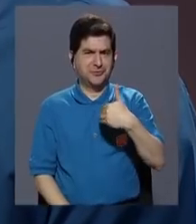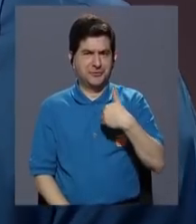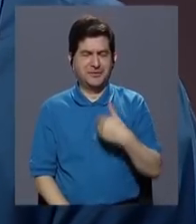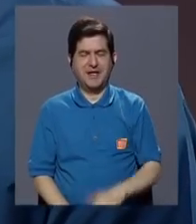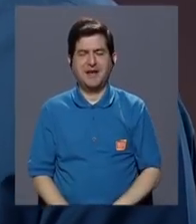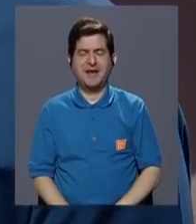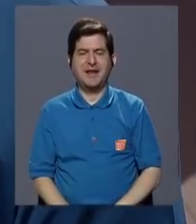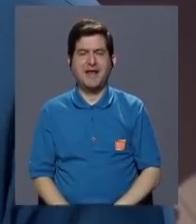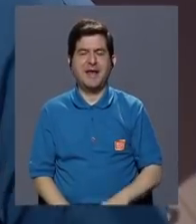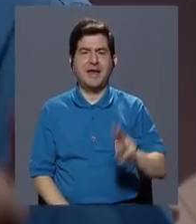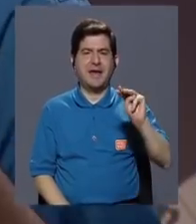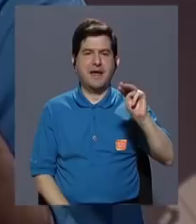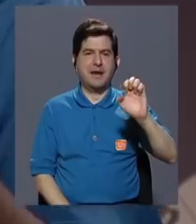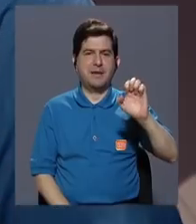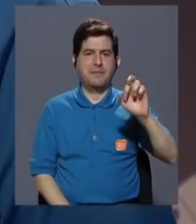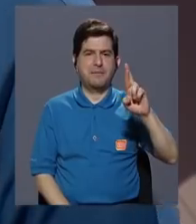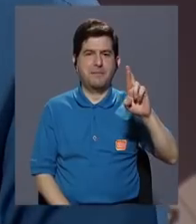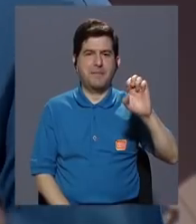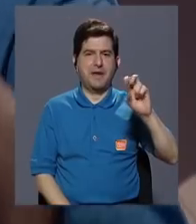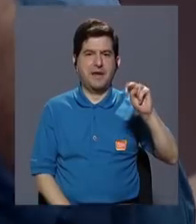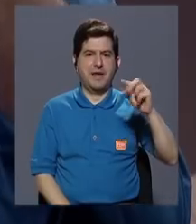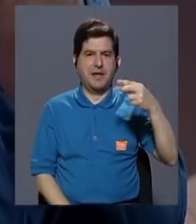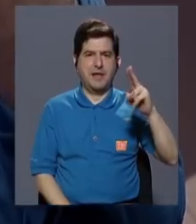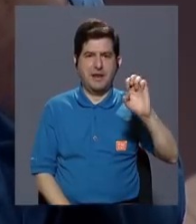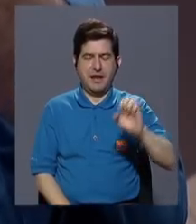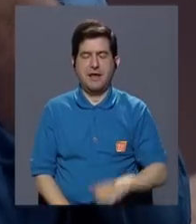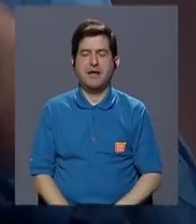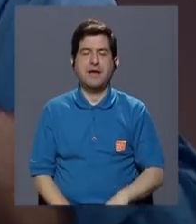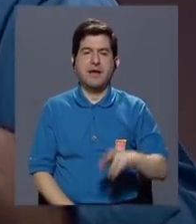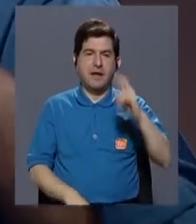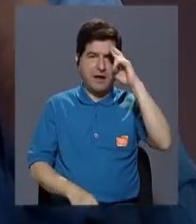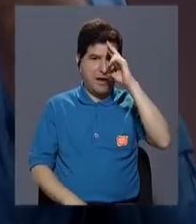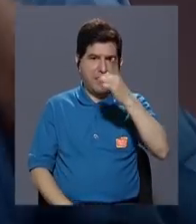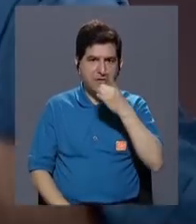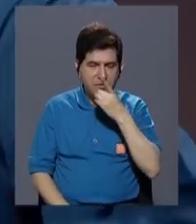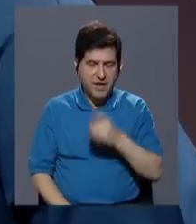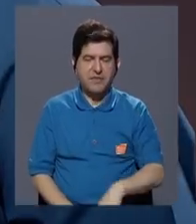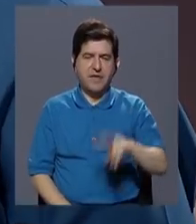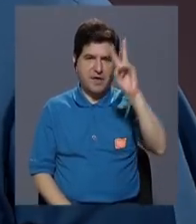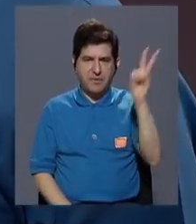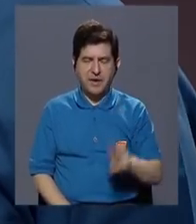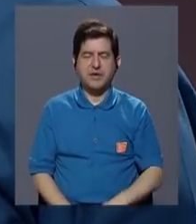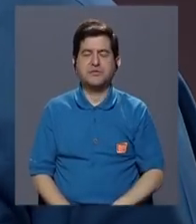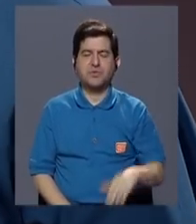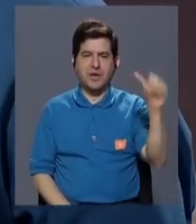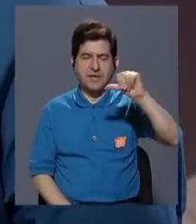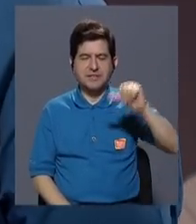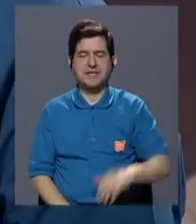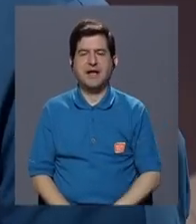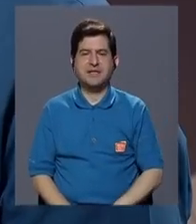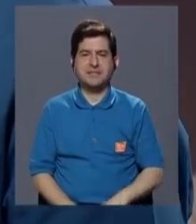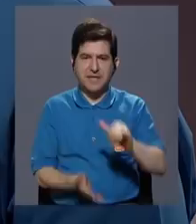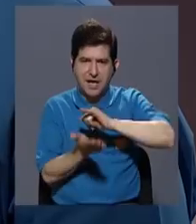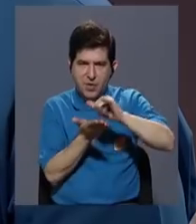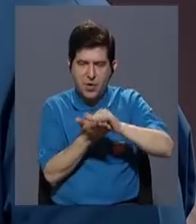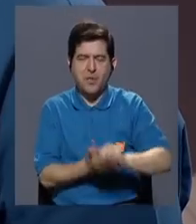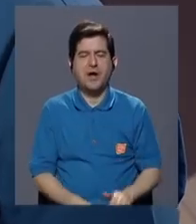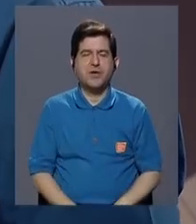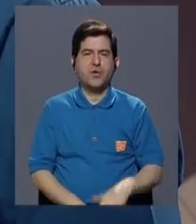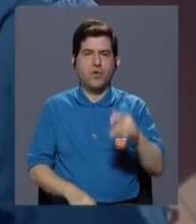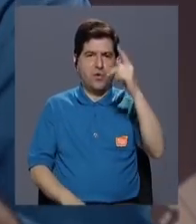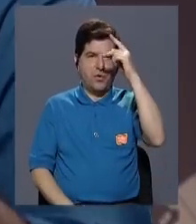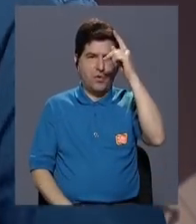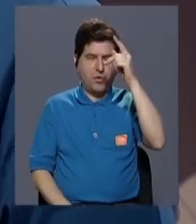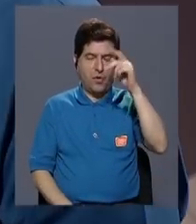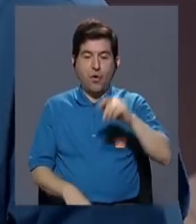el merengue de república dominicana venezuela tenemos salsa que viene en nueva york' de puerto rico tenemos la cumbia de